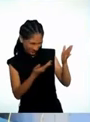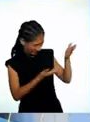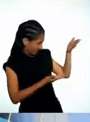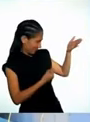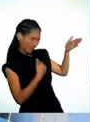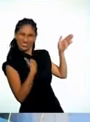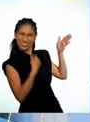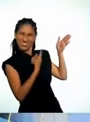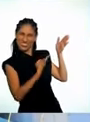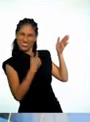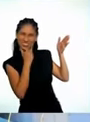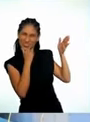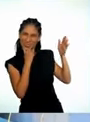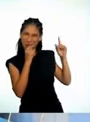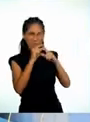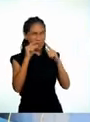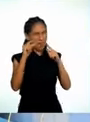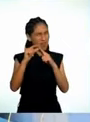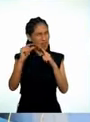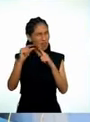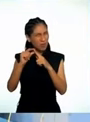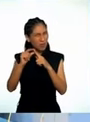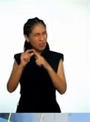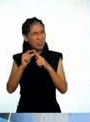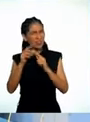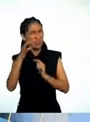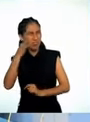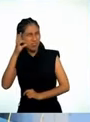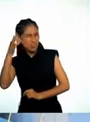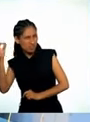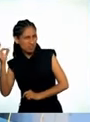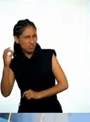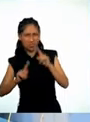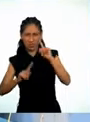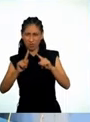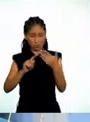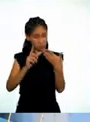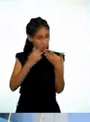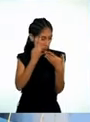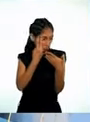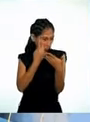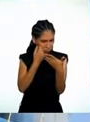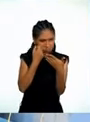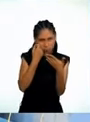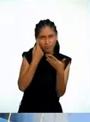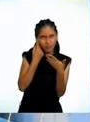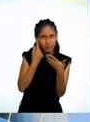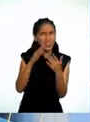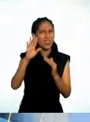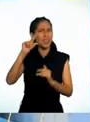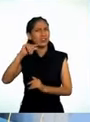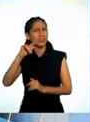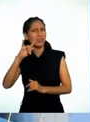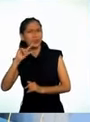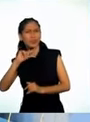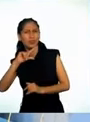aunque estas palabras están en inglés y algunas me resultaban familiar guyana